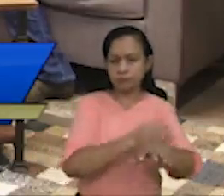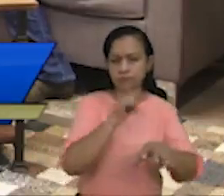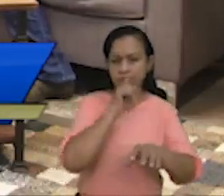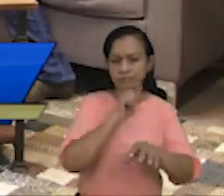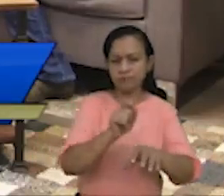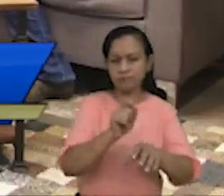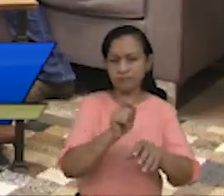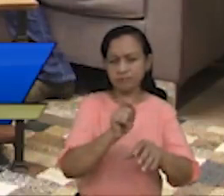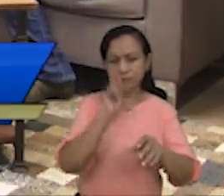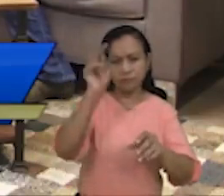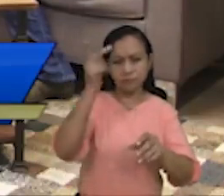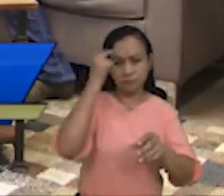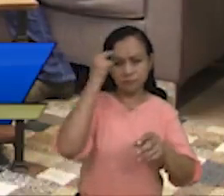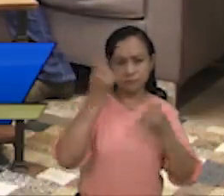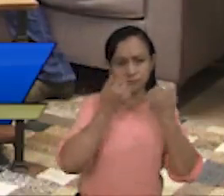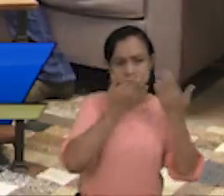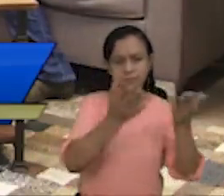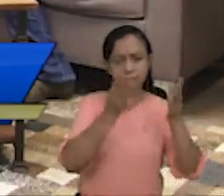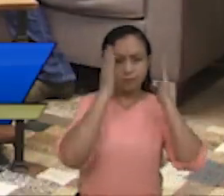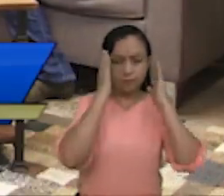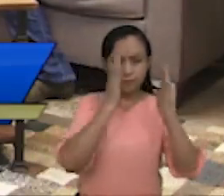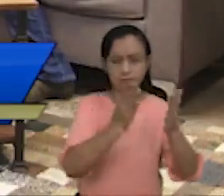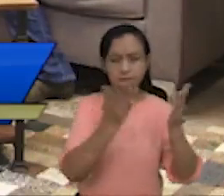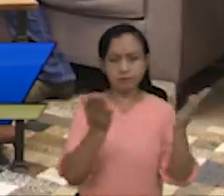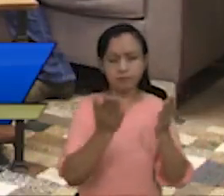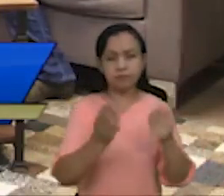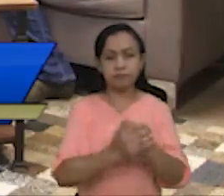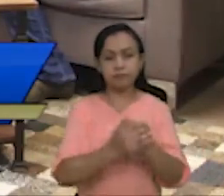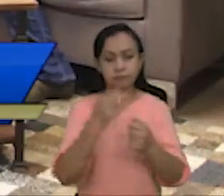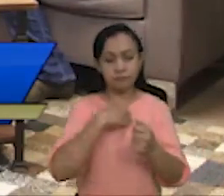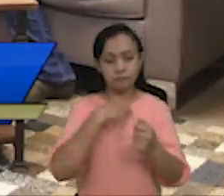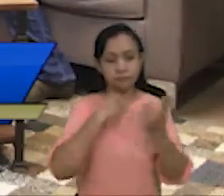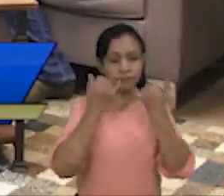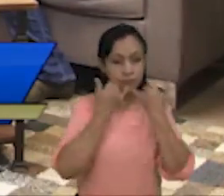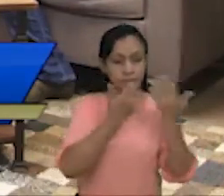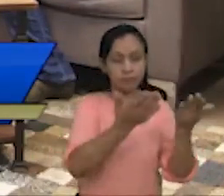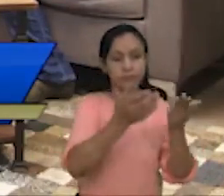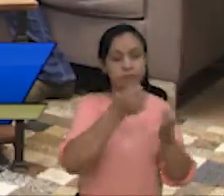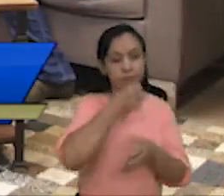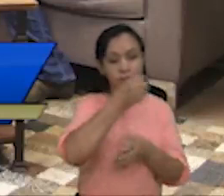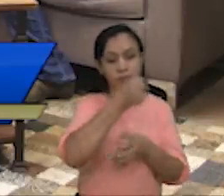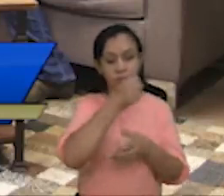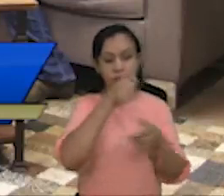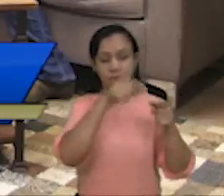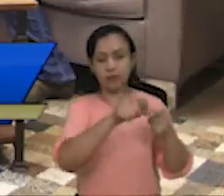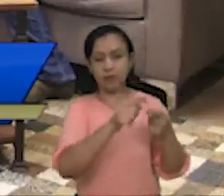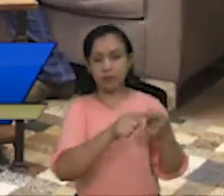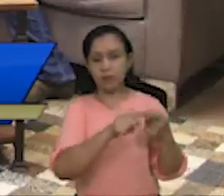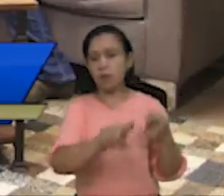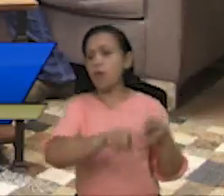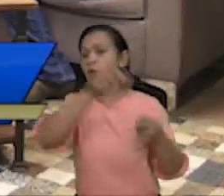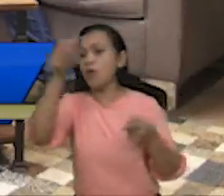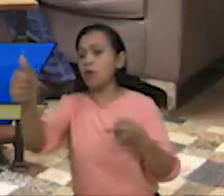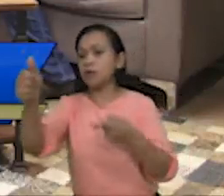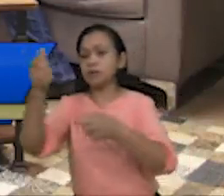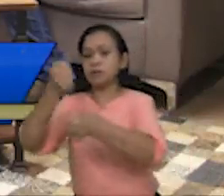gusto con la política informativa, con el enfoque de la información o de las noticias que hacíamos, o irme a otro